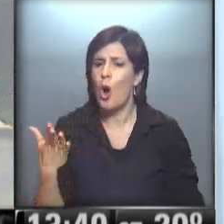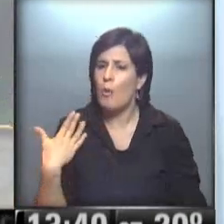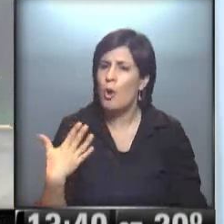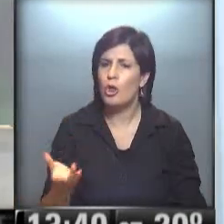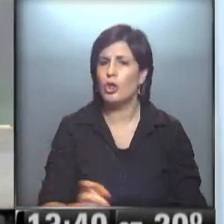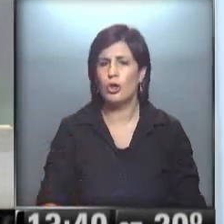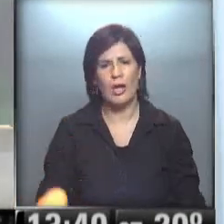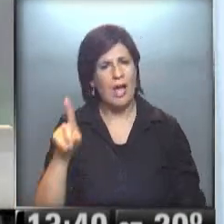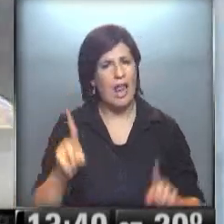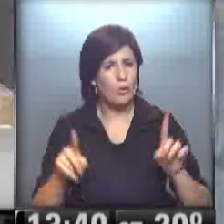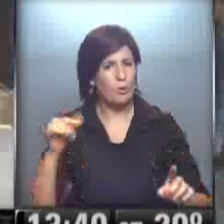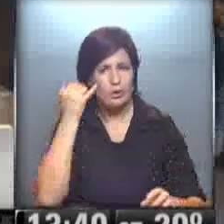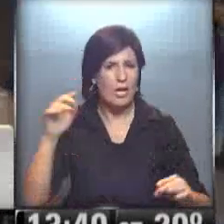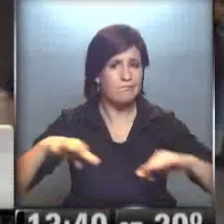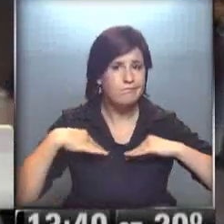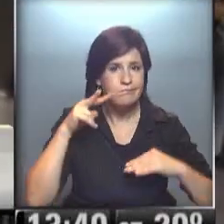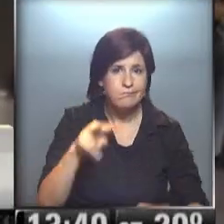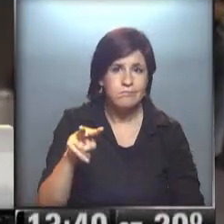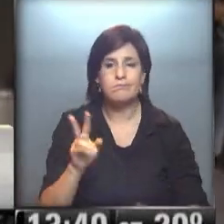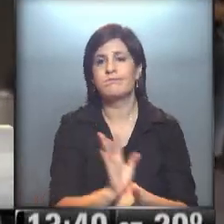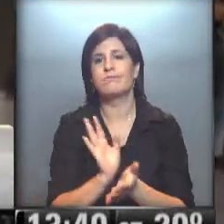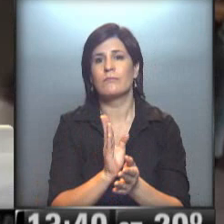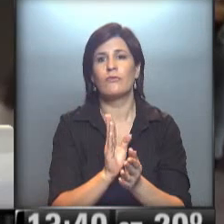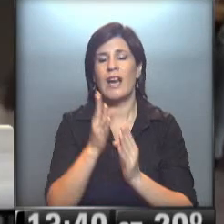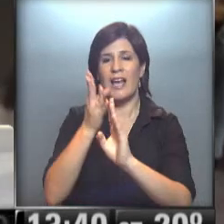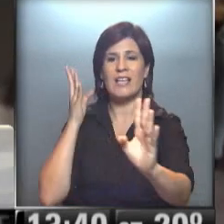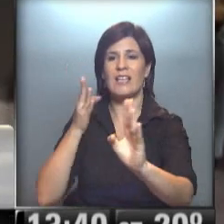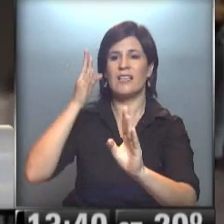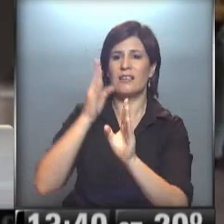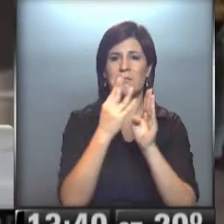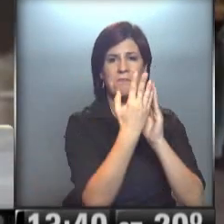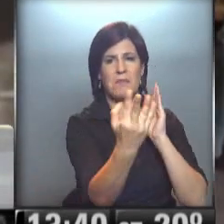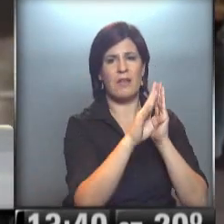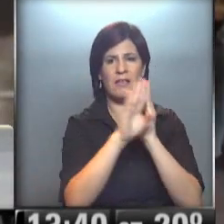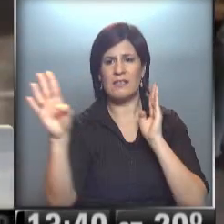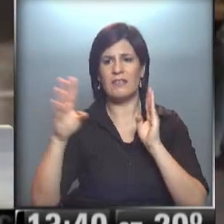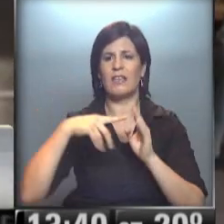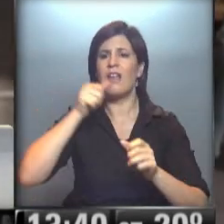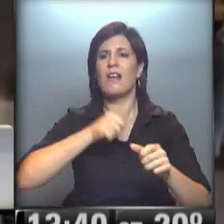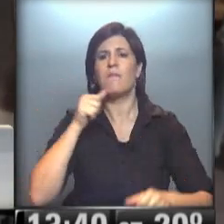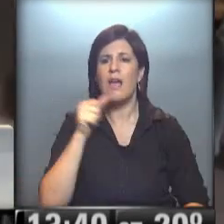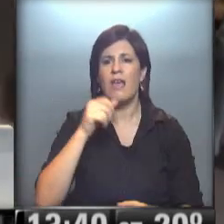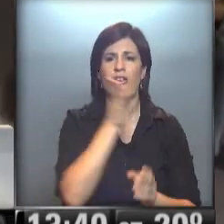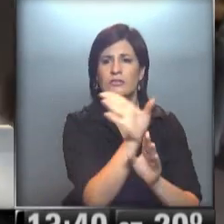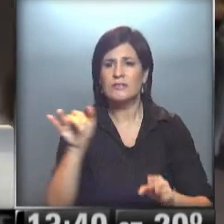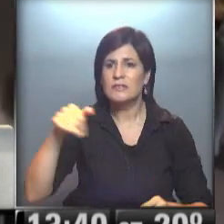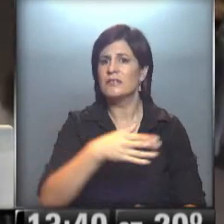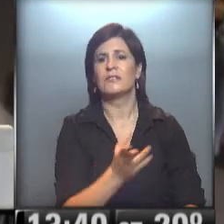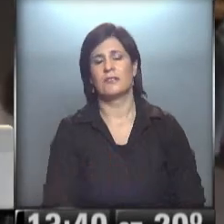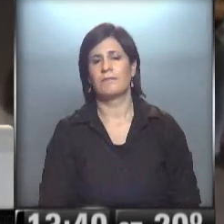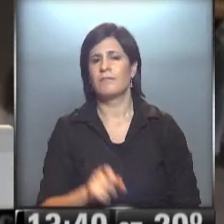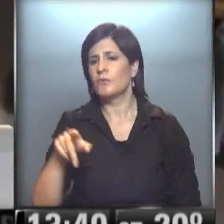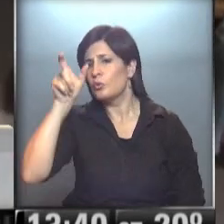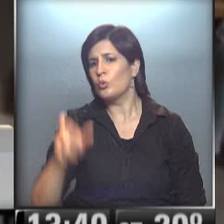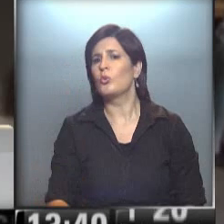que ya la vieron es como un laberinto de estanterías y y medicamentos Cómo es construir el personaje que te